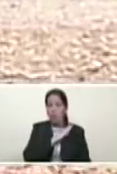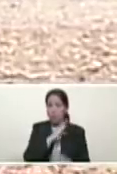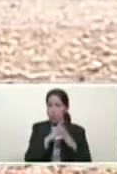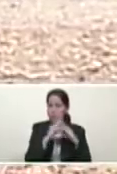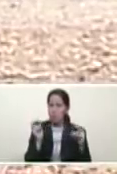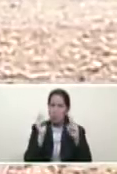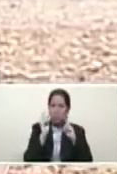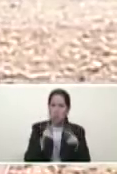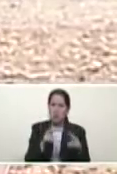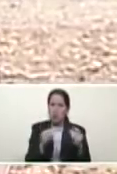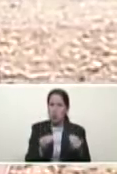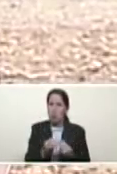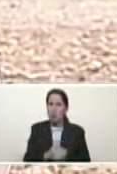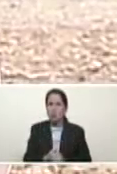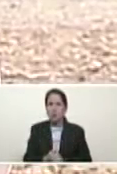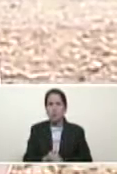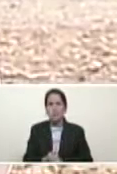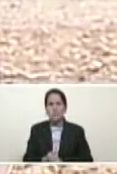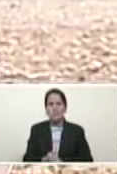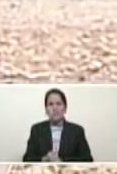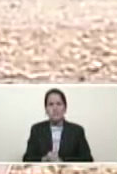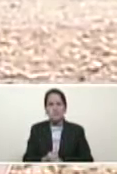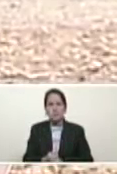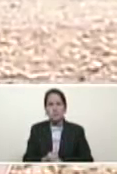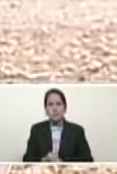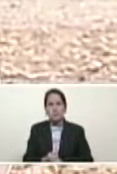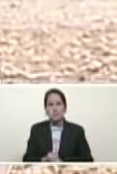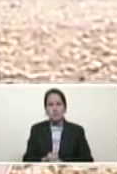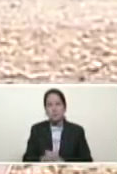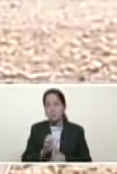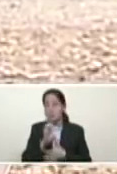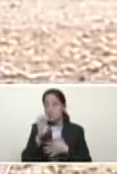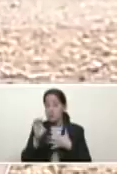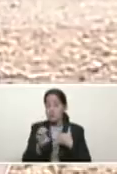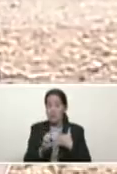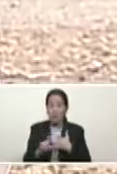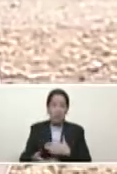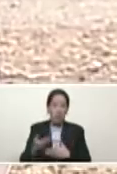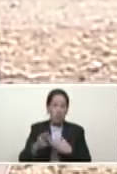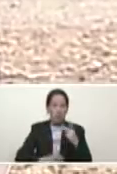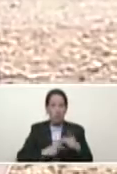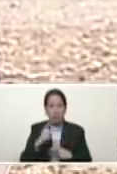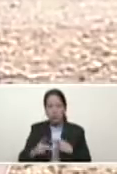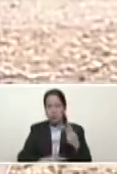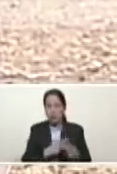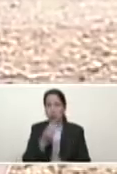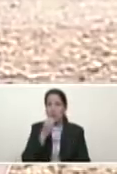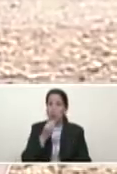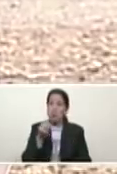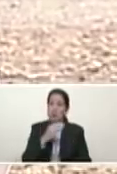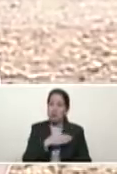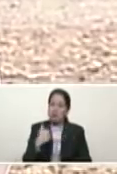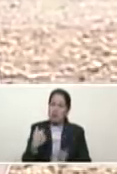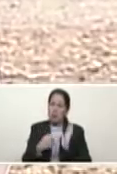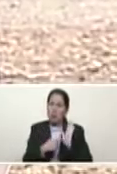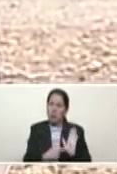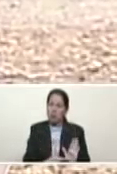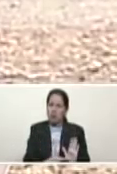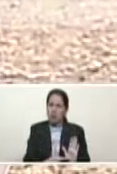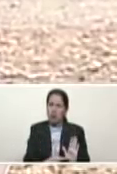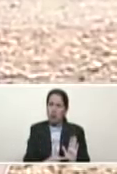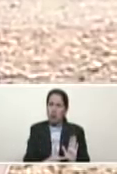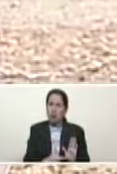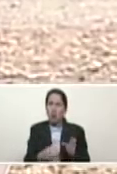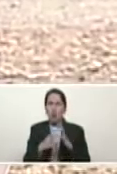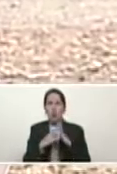visto uno de los elementos fundamentales que es el campo de la producción de alimentos. Pero yo quiero también mostrarle todo